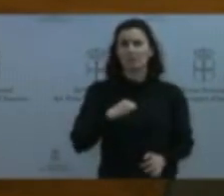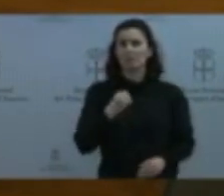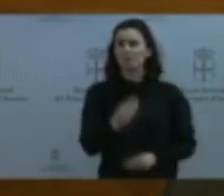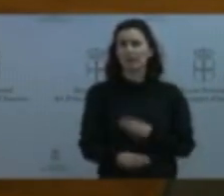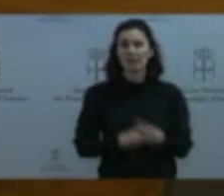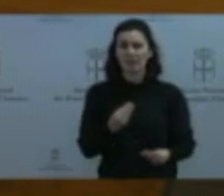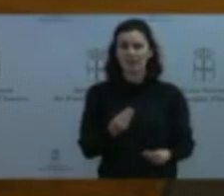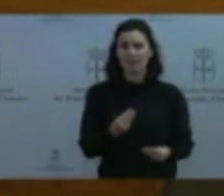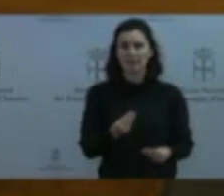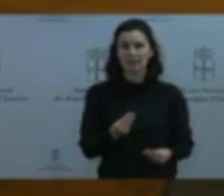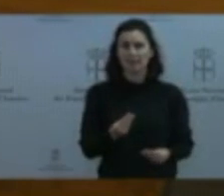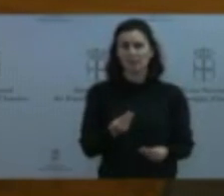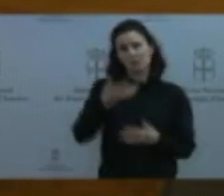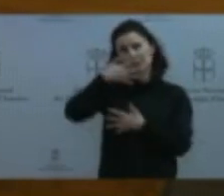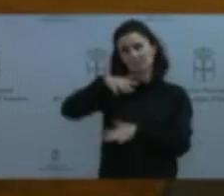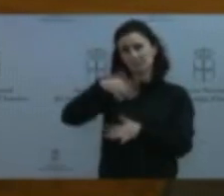Esta es una acusación muy grave.